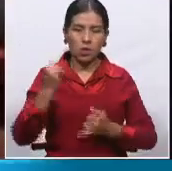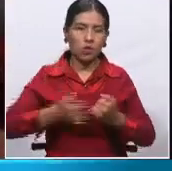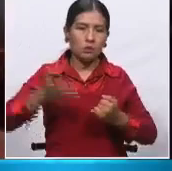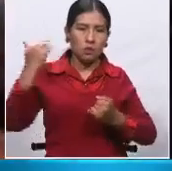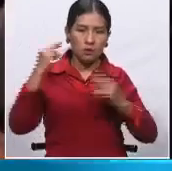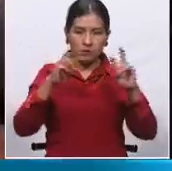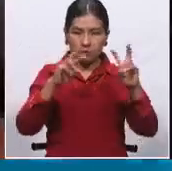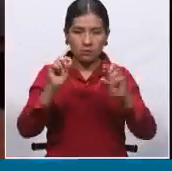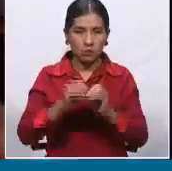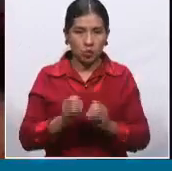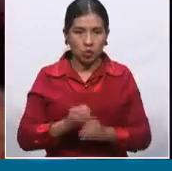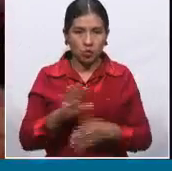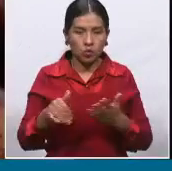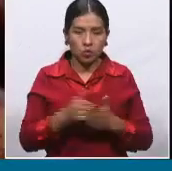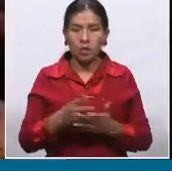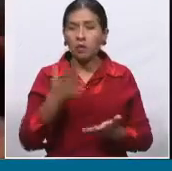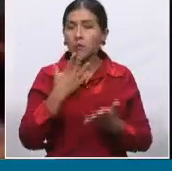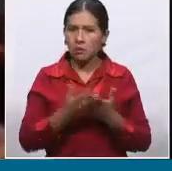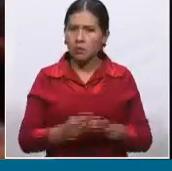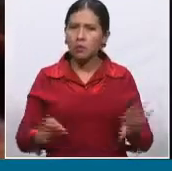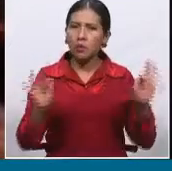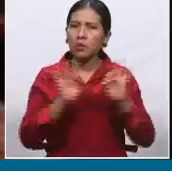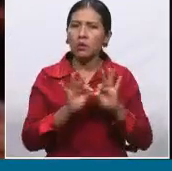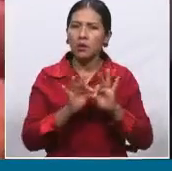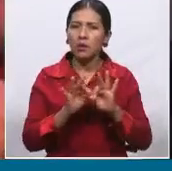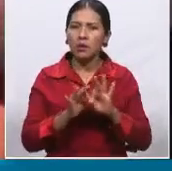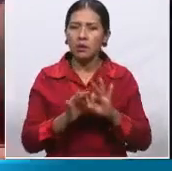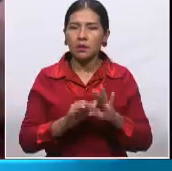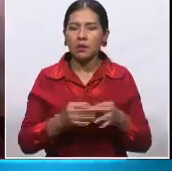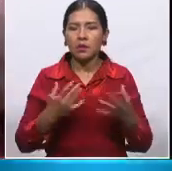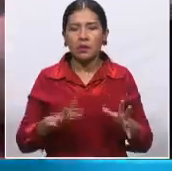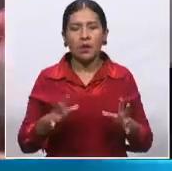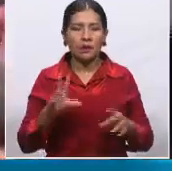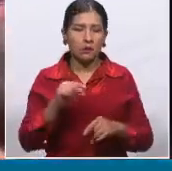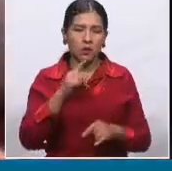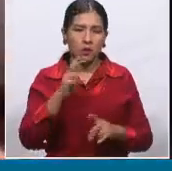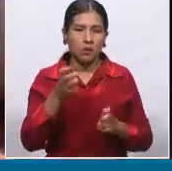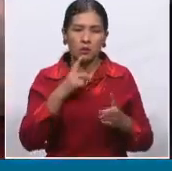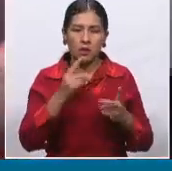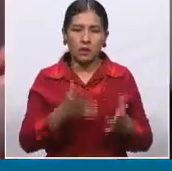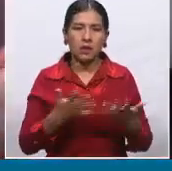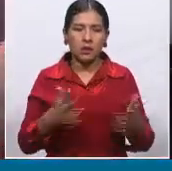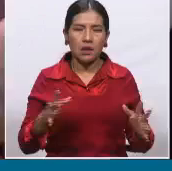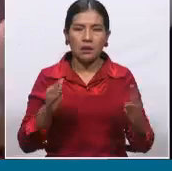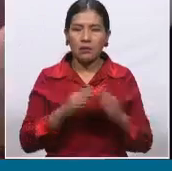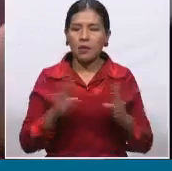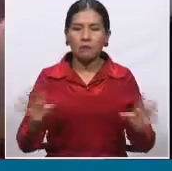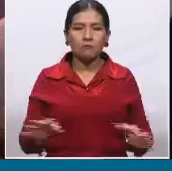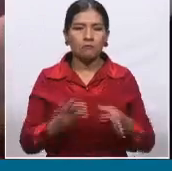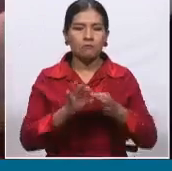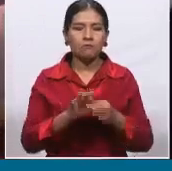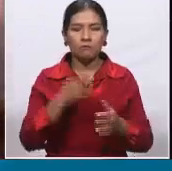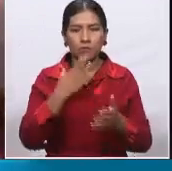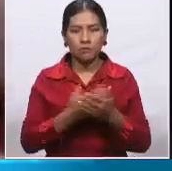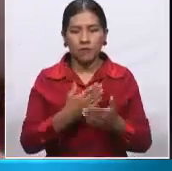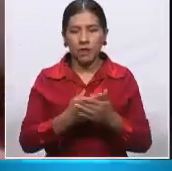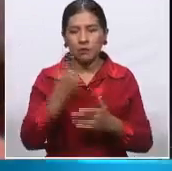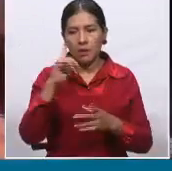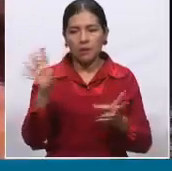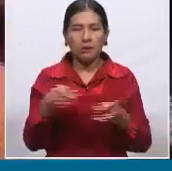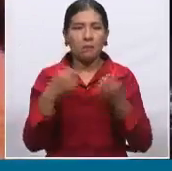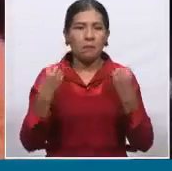Bolivia, pues un número importante. Entonces no deja de ser una especie que estaría, digamos, tan en peligro de